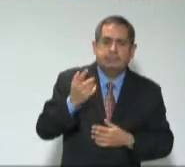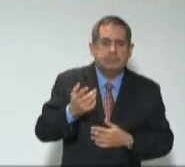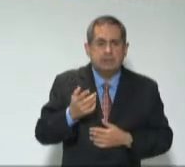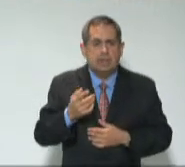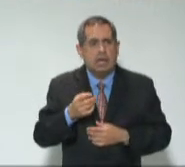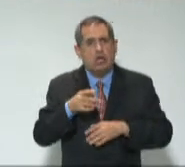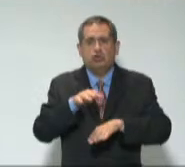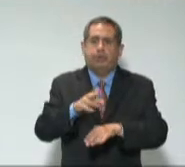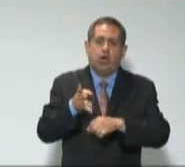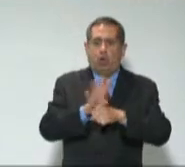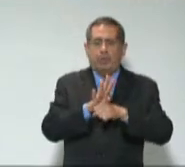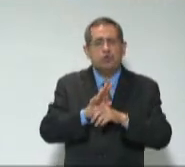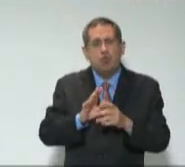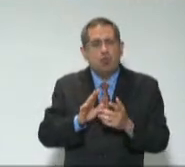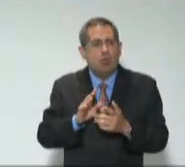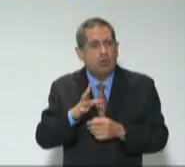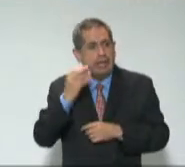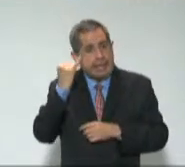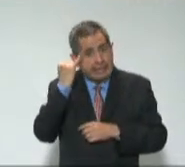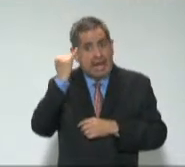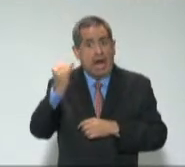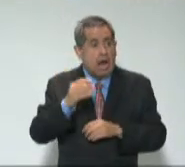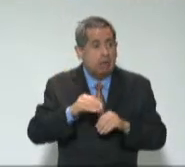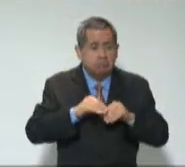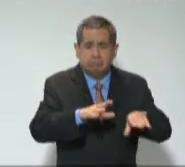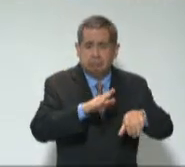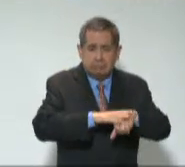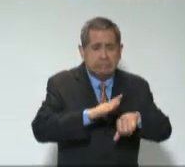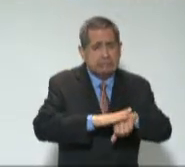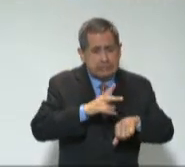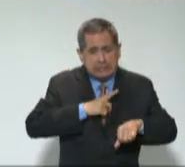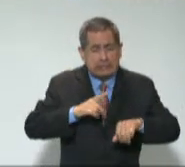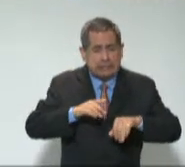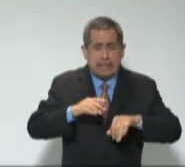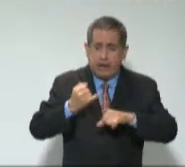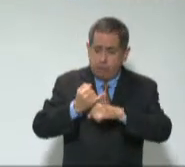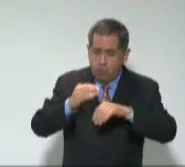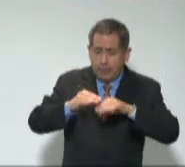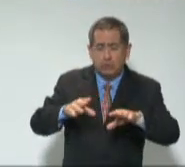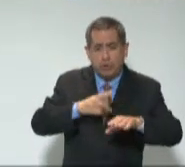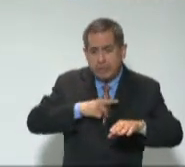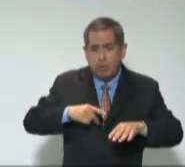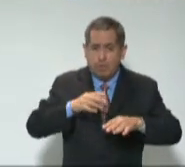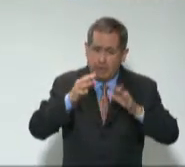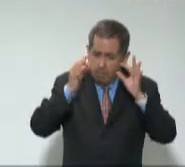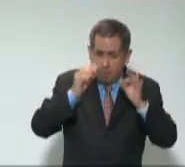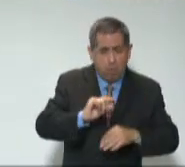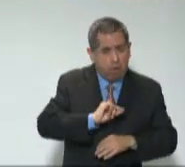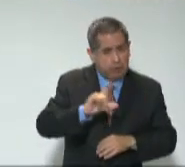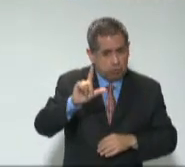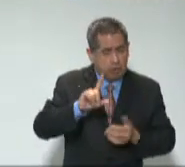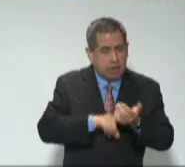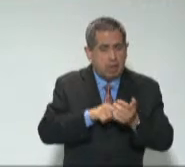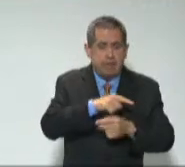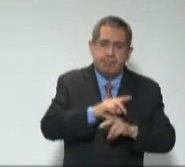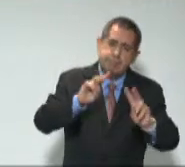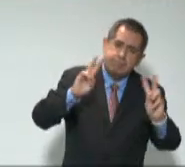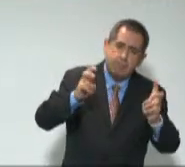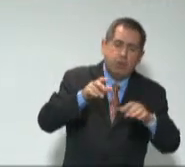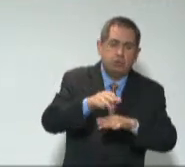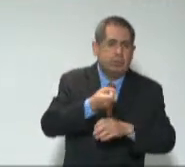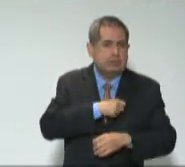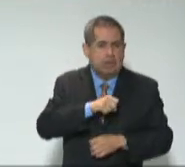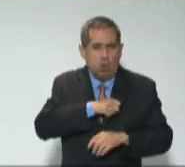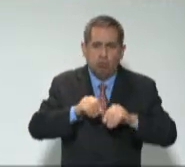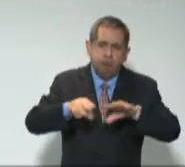de covid simplemente para plantearles que tenía que haber una profesionalización en la información que se publicaba respecto a temas en particular de salud